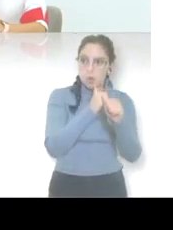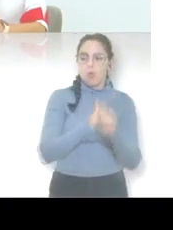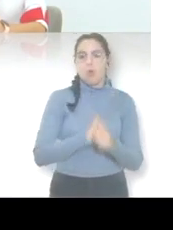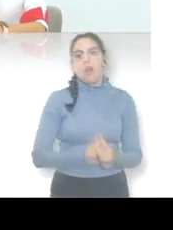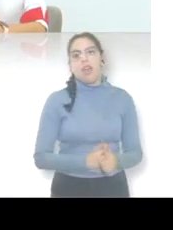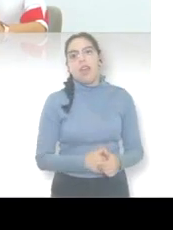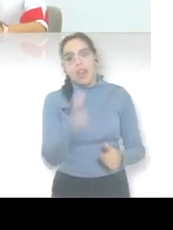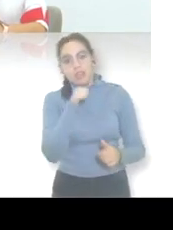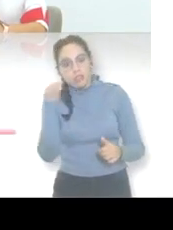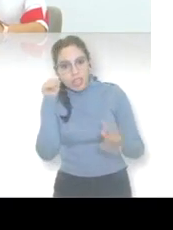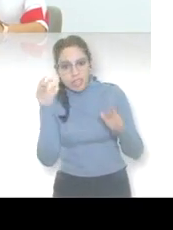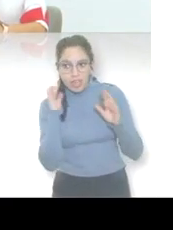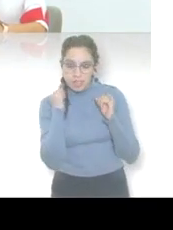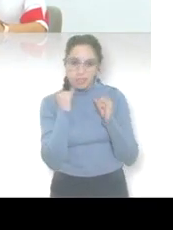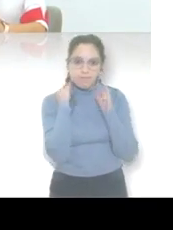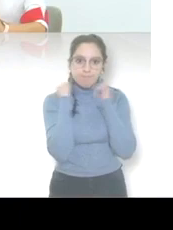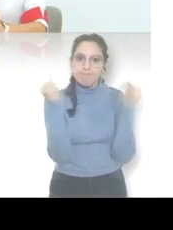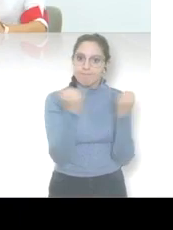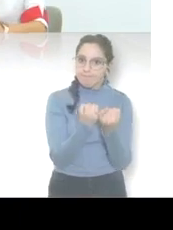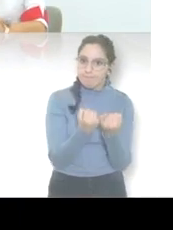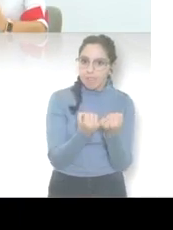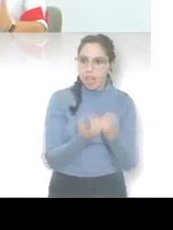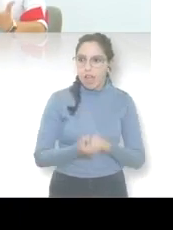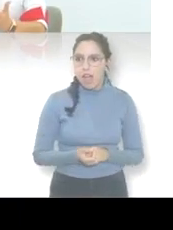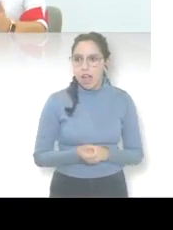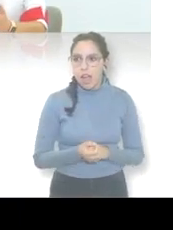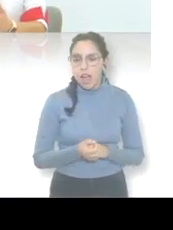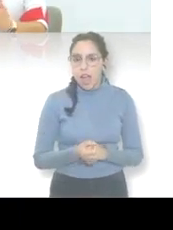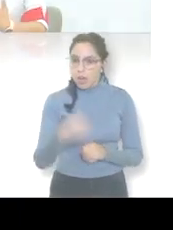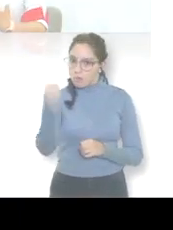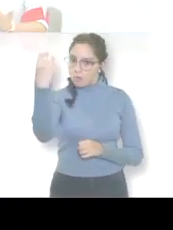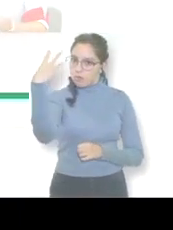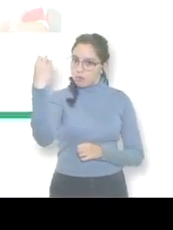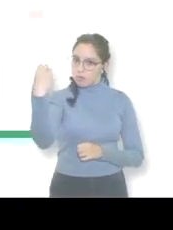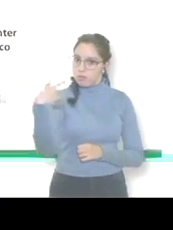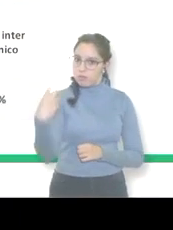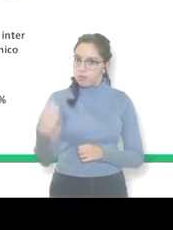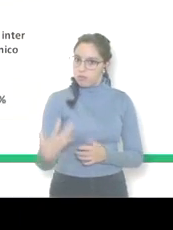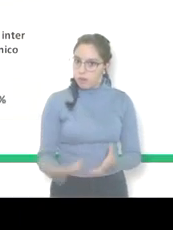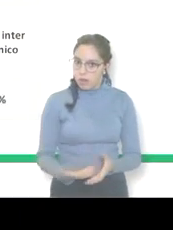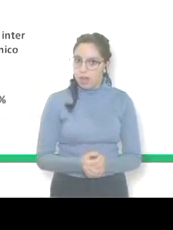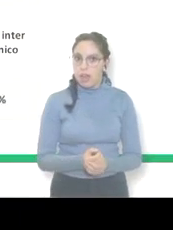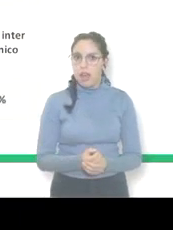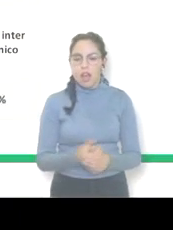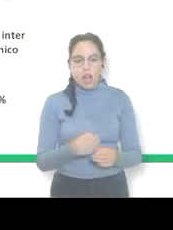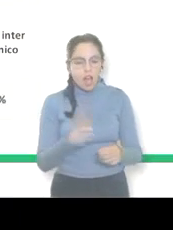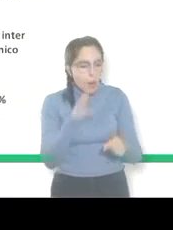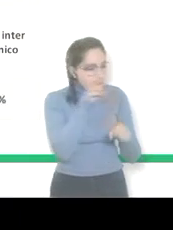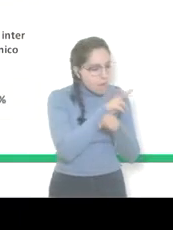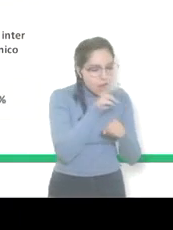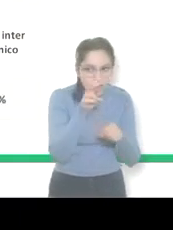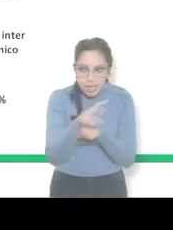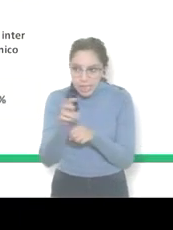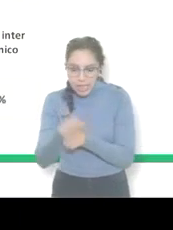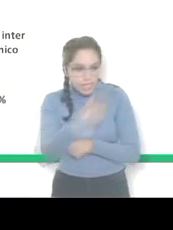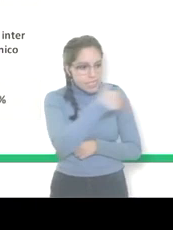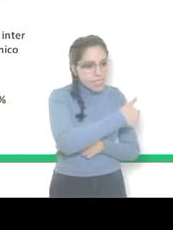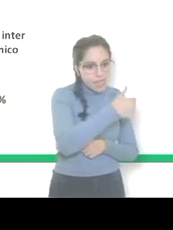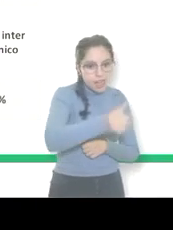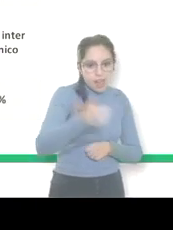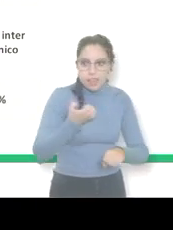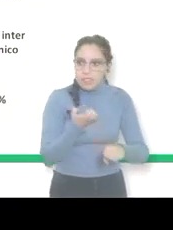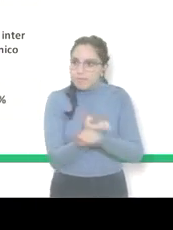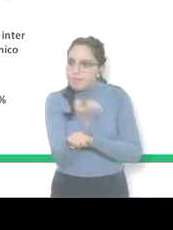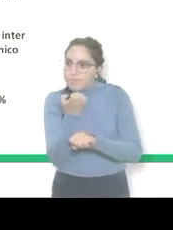cabo el día de ayer, este sistema de semáforos, sistema de monitoreo, en donde cada estado va a estar